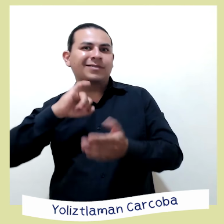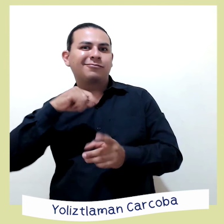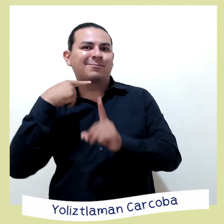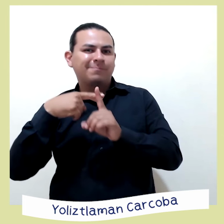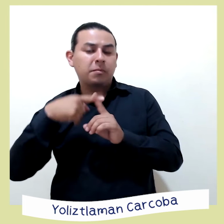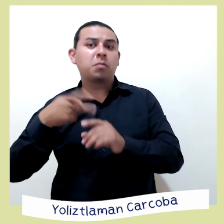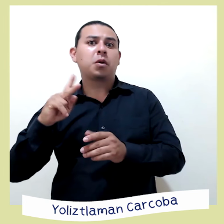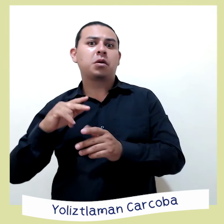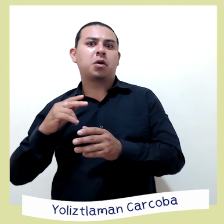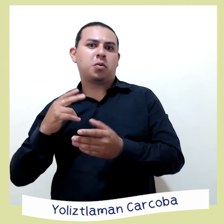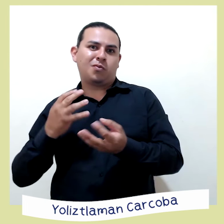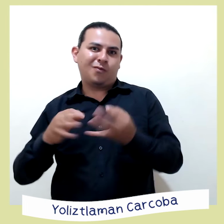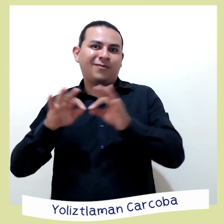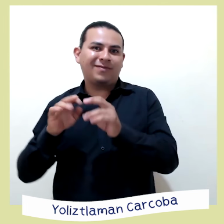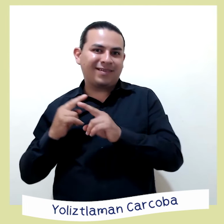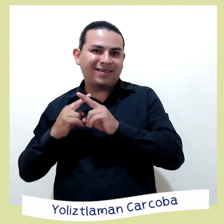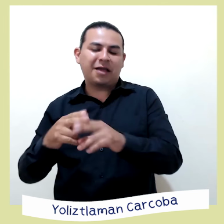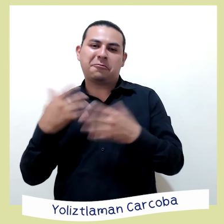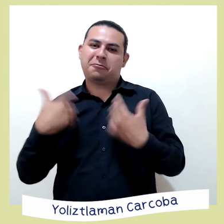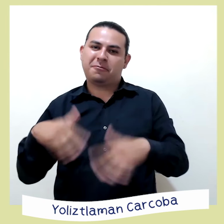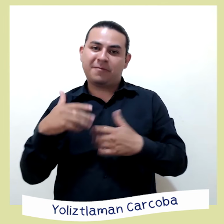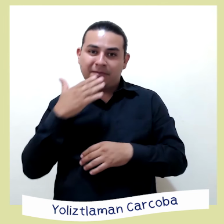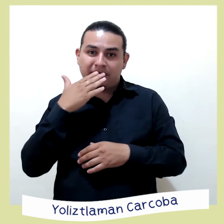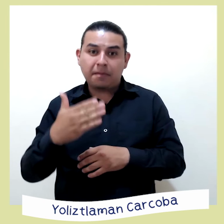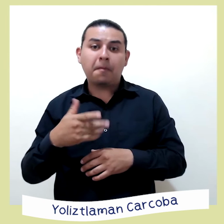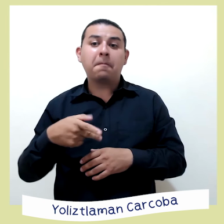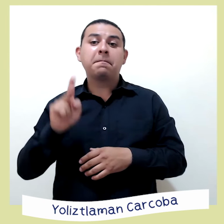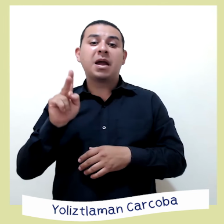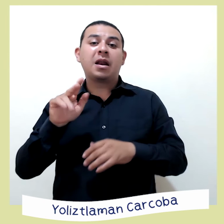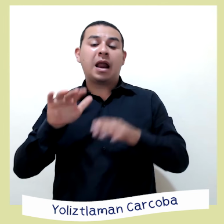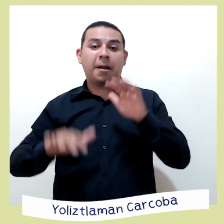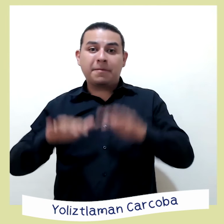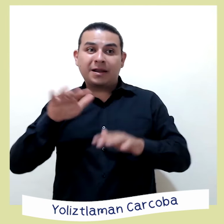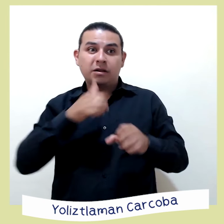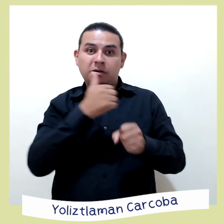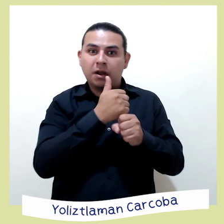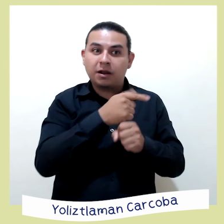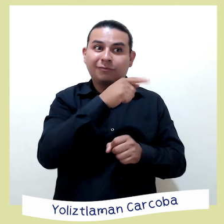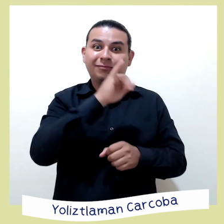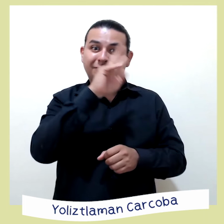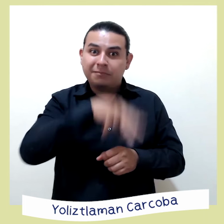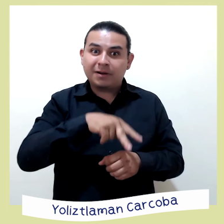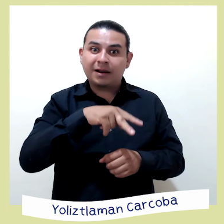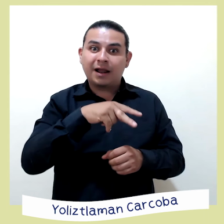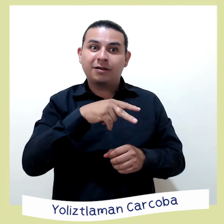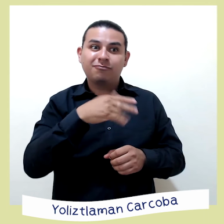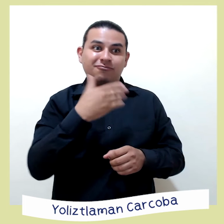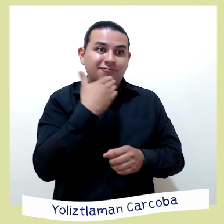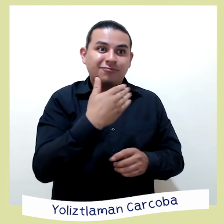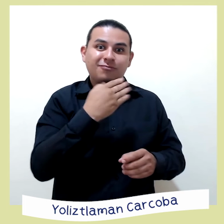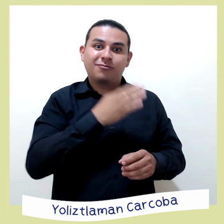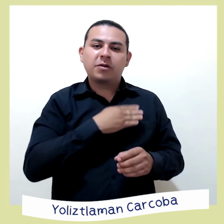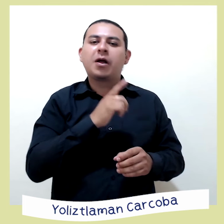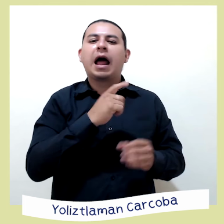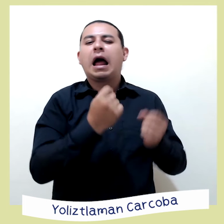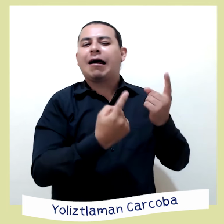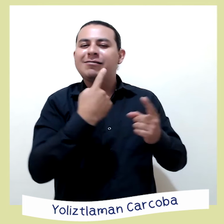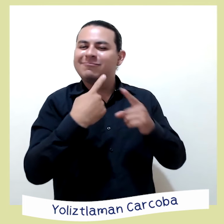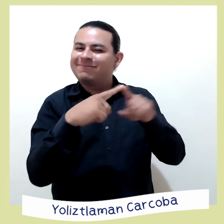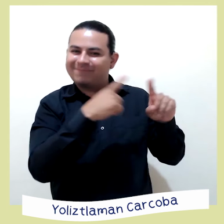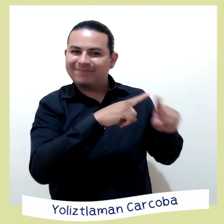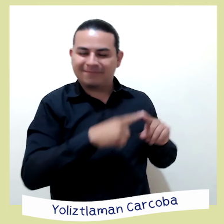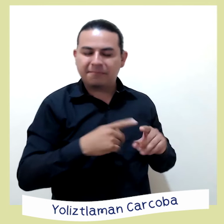que también prevalecen y que tampoco necesariamente se apegan a la realidad. Sí, a lo que